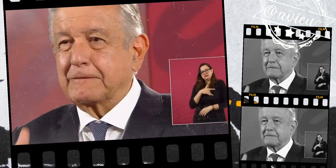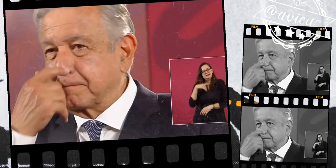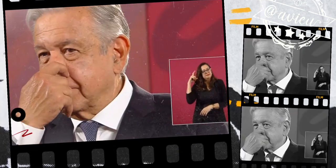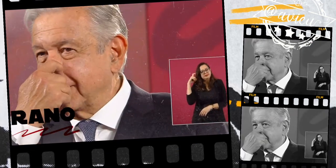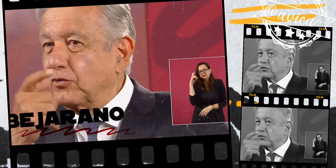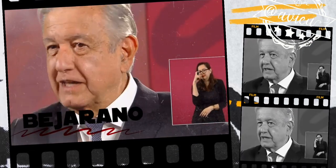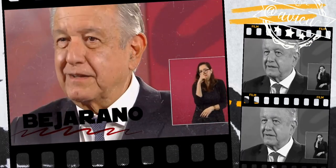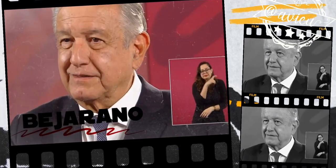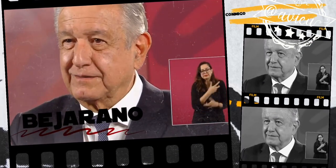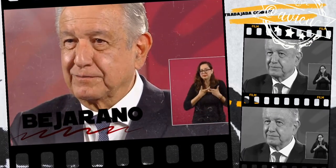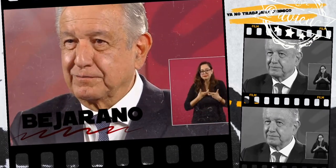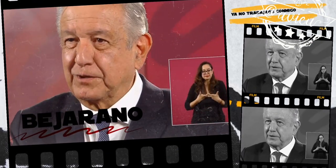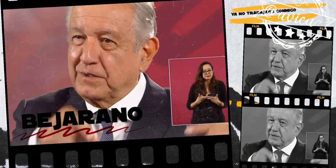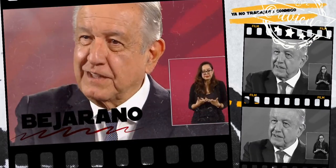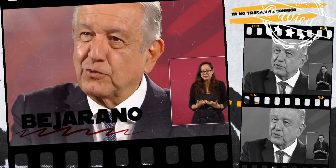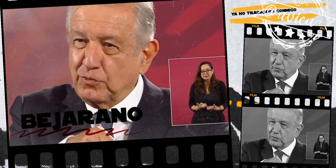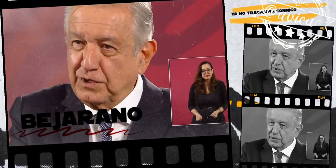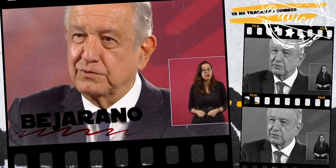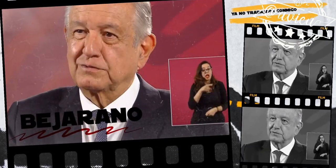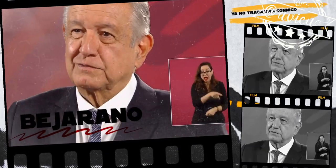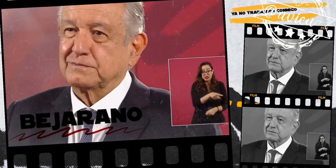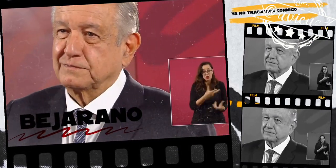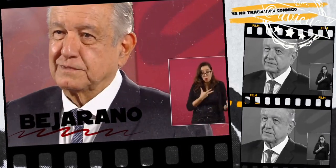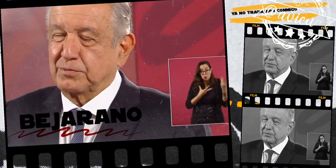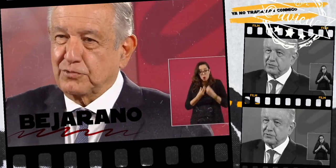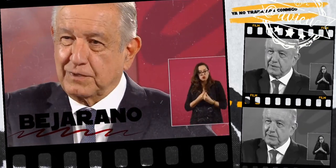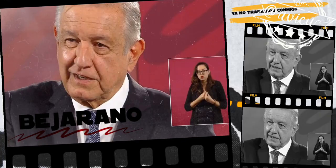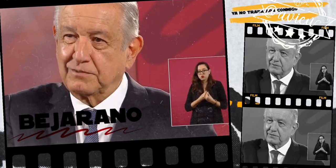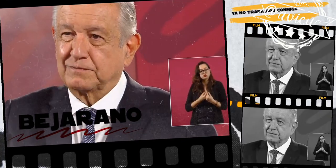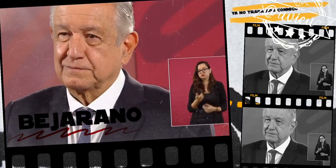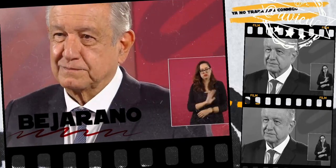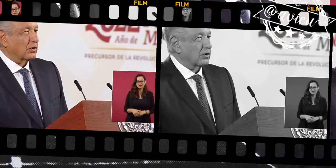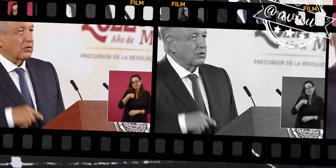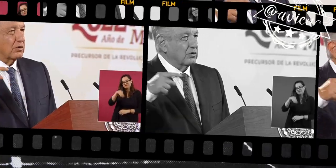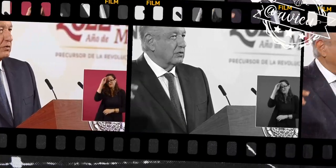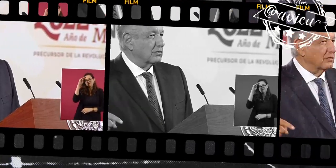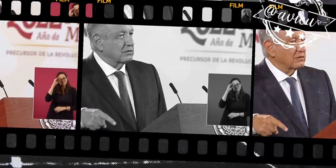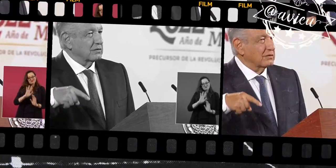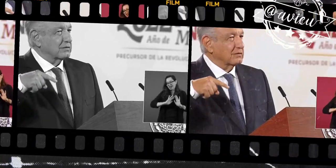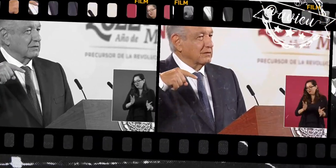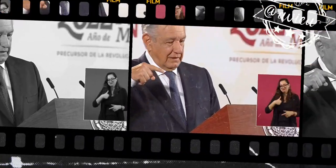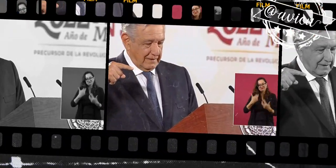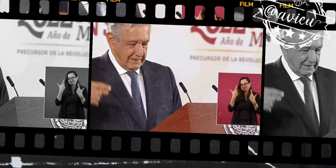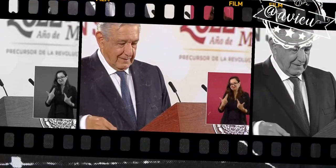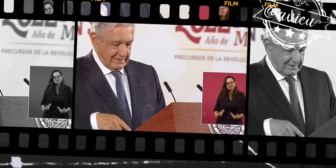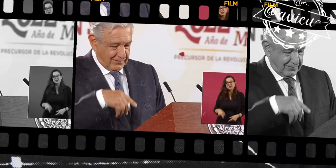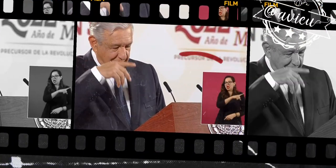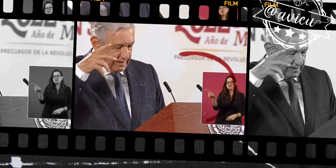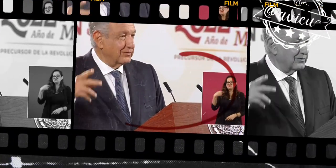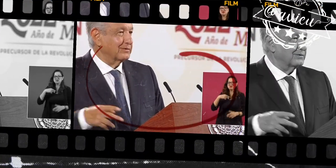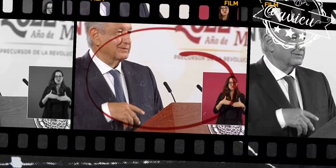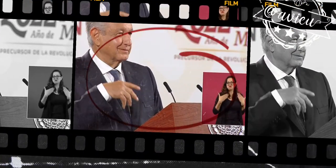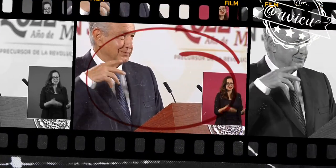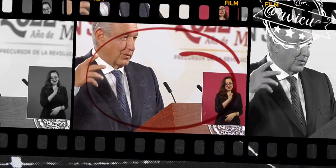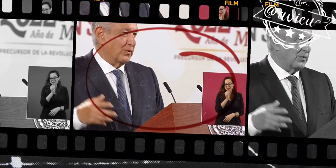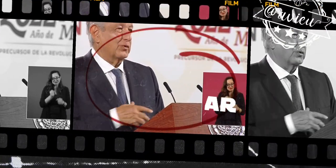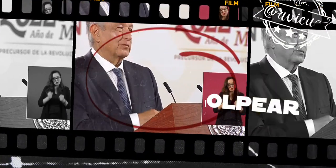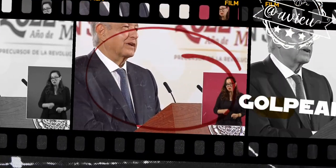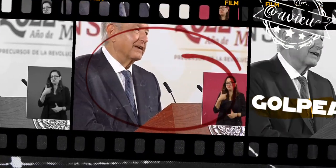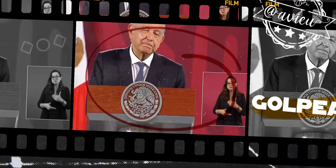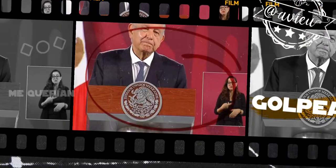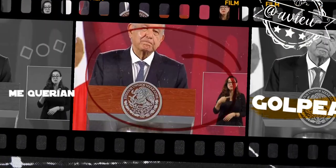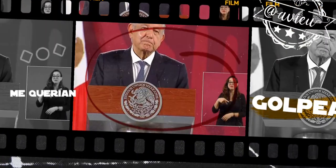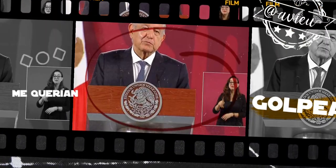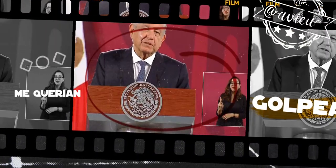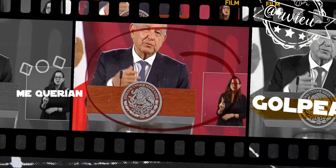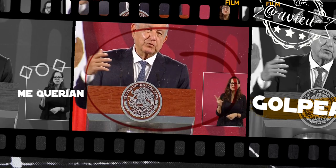Y ya no era, pero había estado conmigo el profesor Bejarán. Todo se fue aclarando poco a poco,